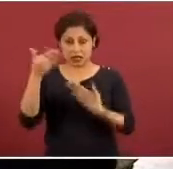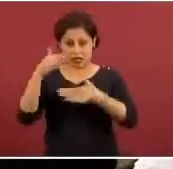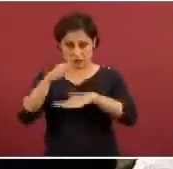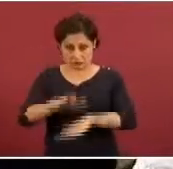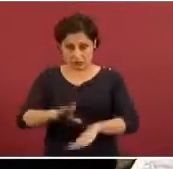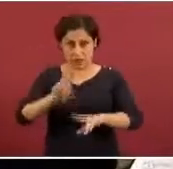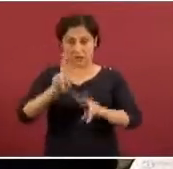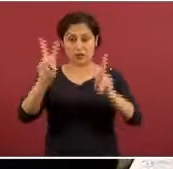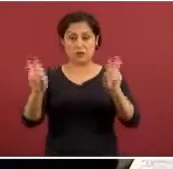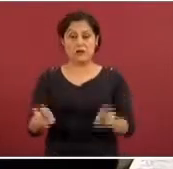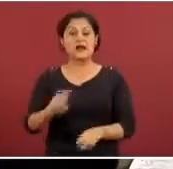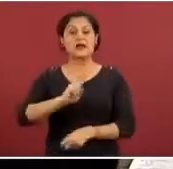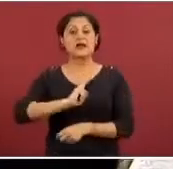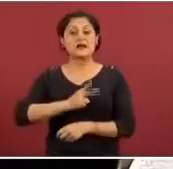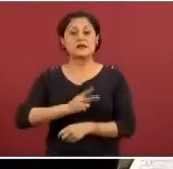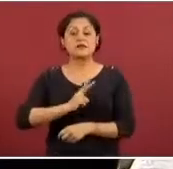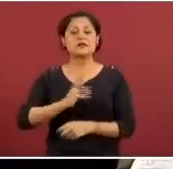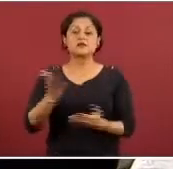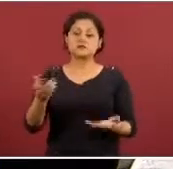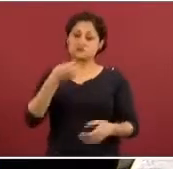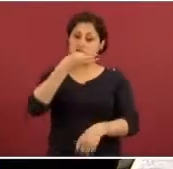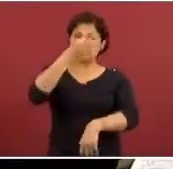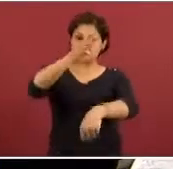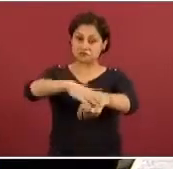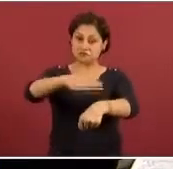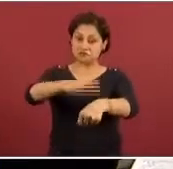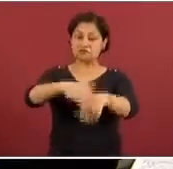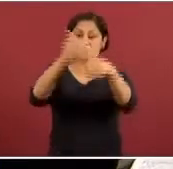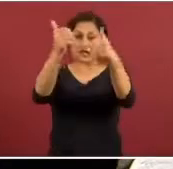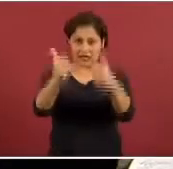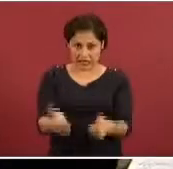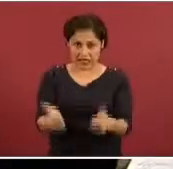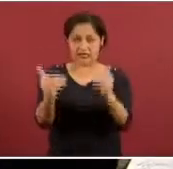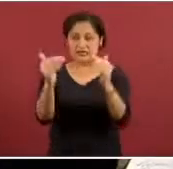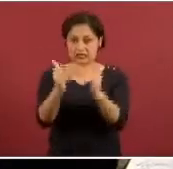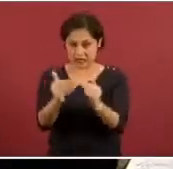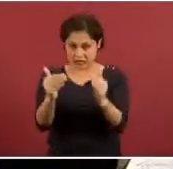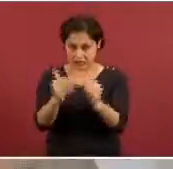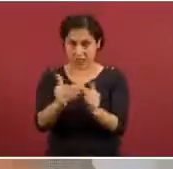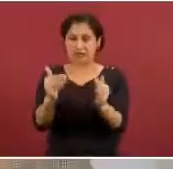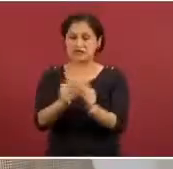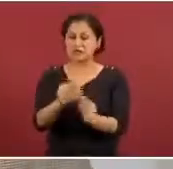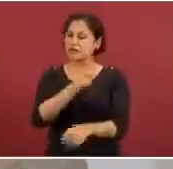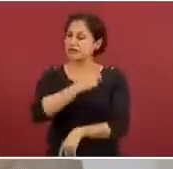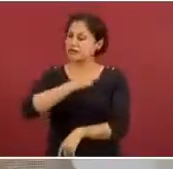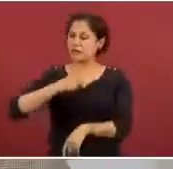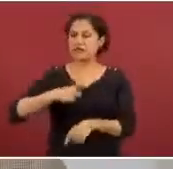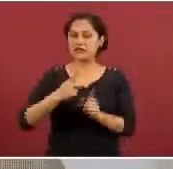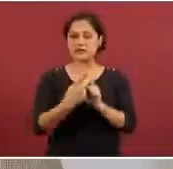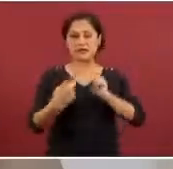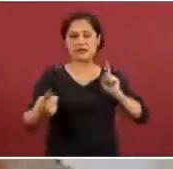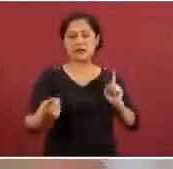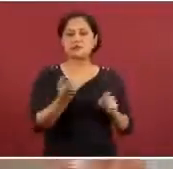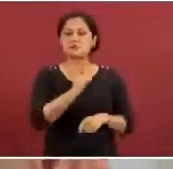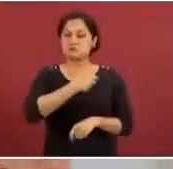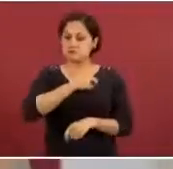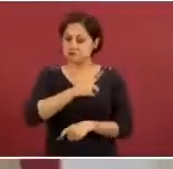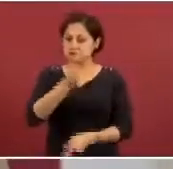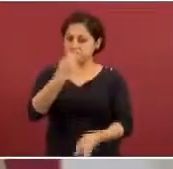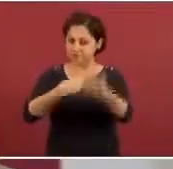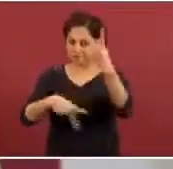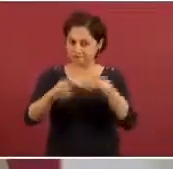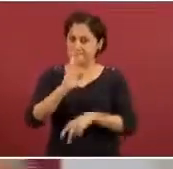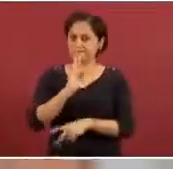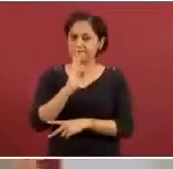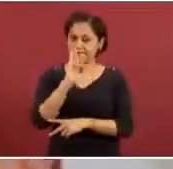Quédense en casa, lo volvemos a decir, quédense en casa. La jornada de sana distancia implica que todos y todas nos mantengamos a